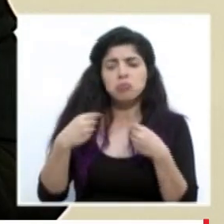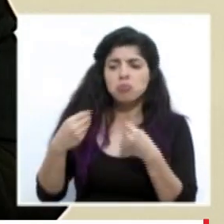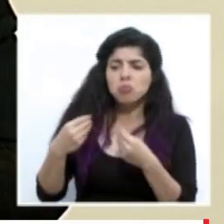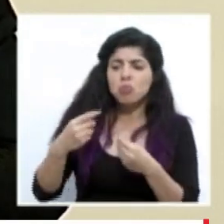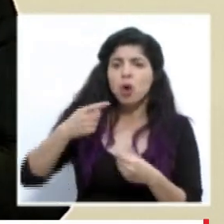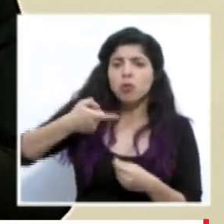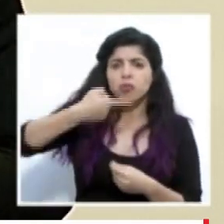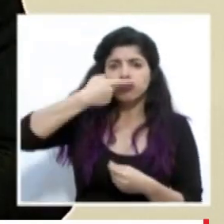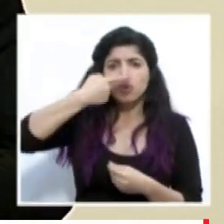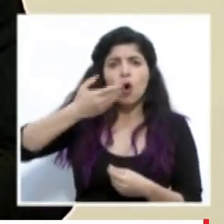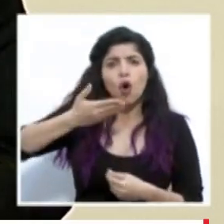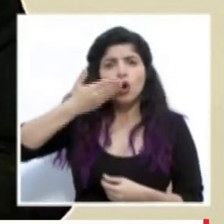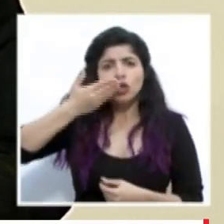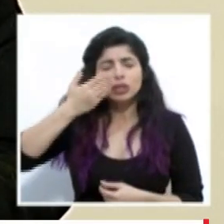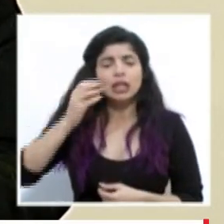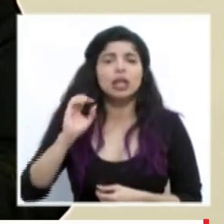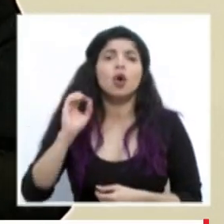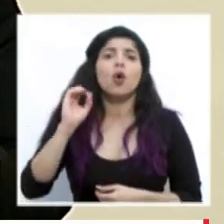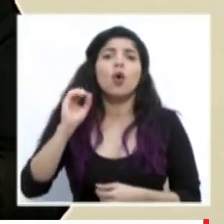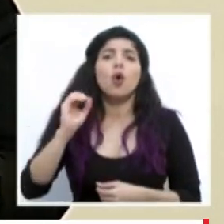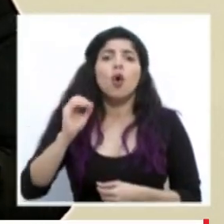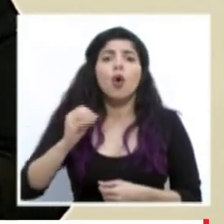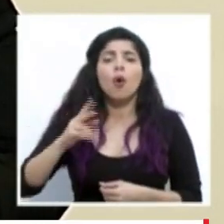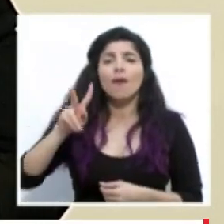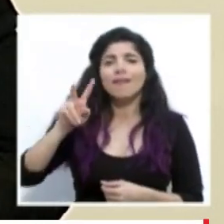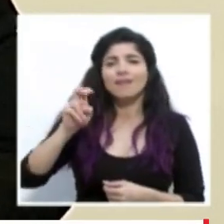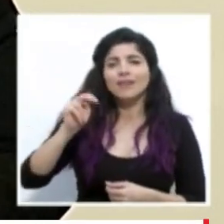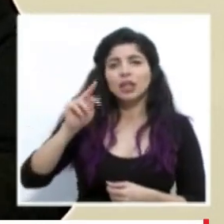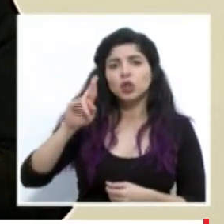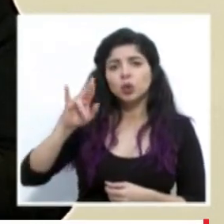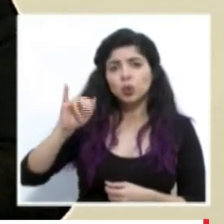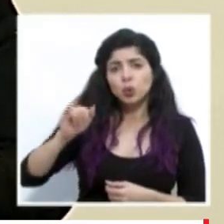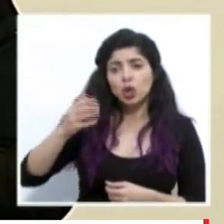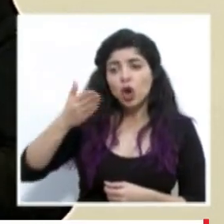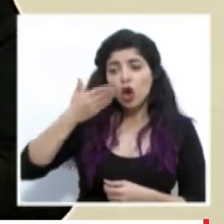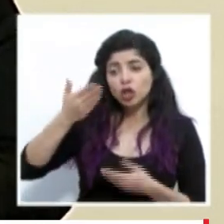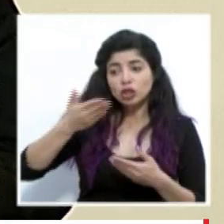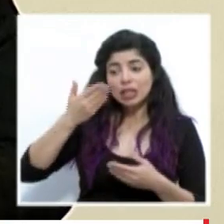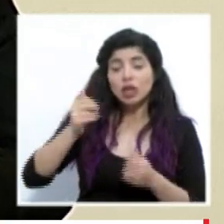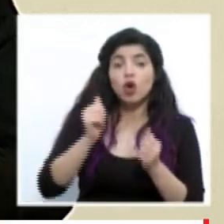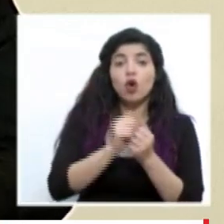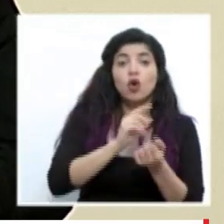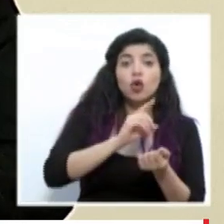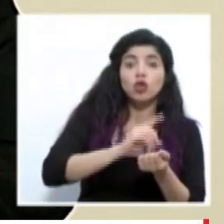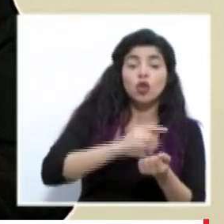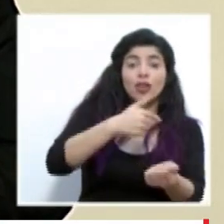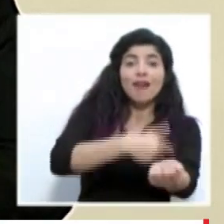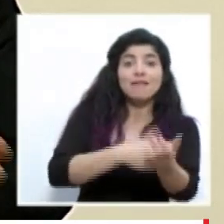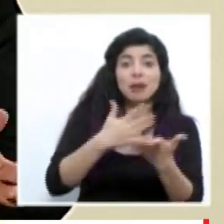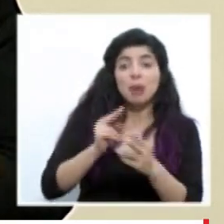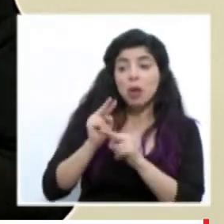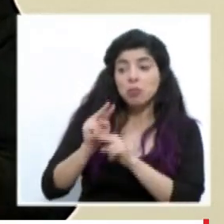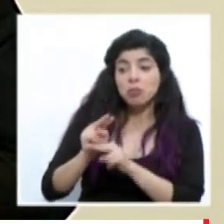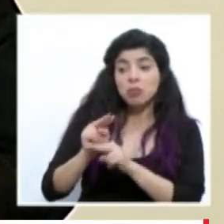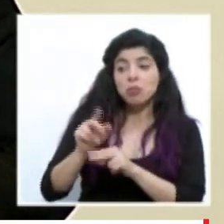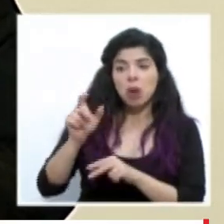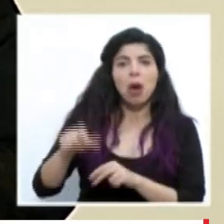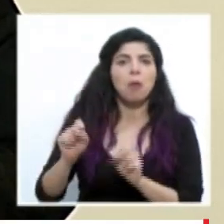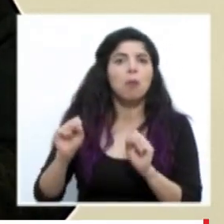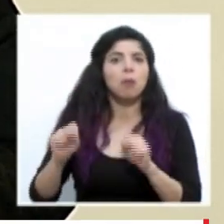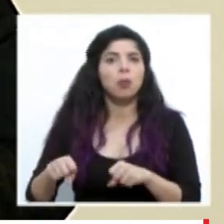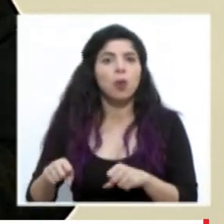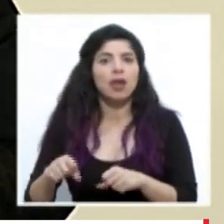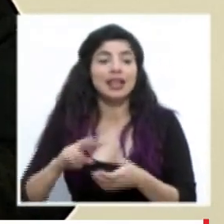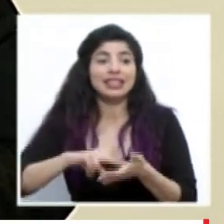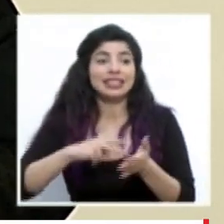por nasocánula o con oxígeno por Venturi y el monitoreo a través de médicos y enfermeras capacitados, podamos ampliar